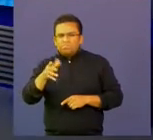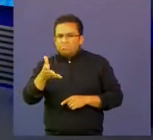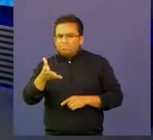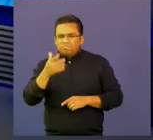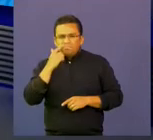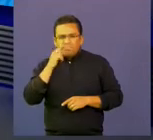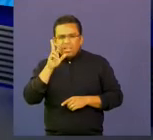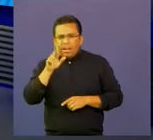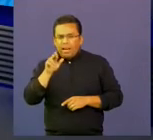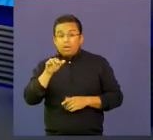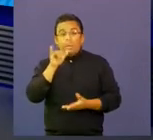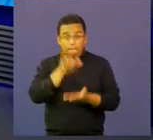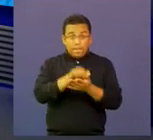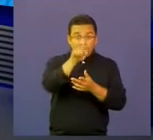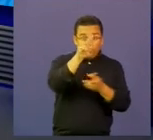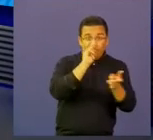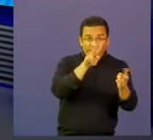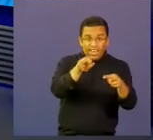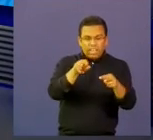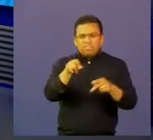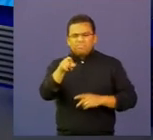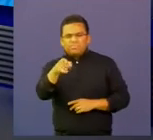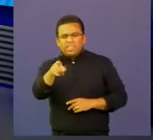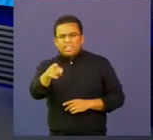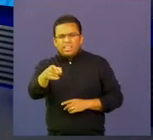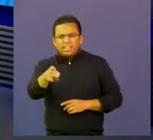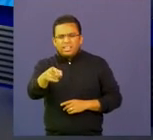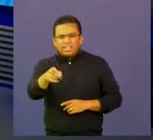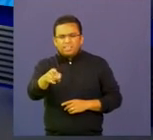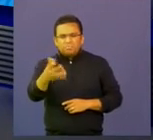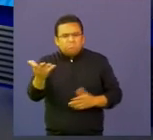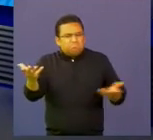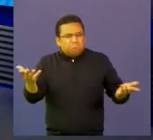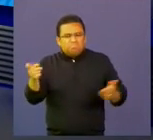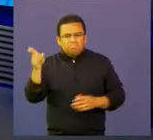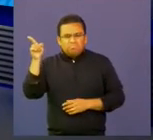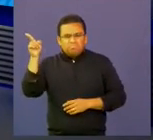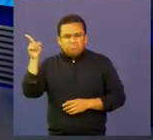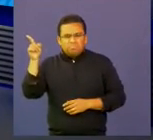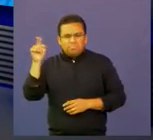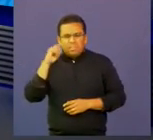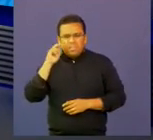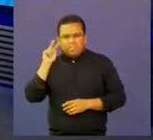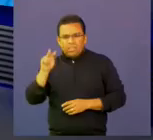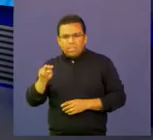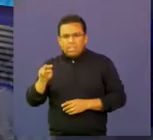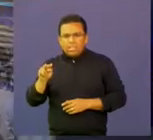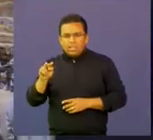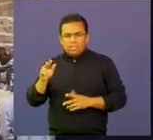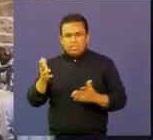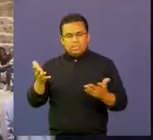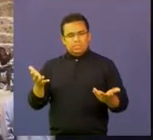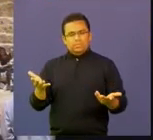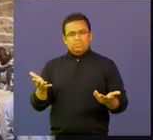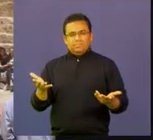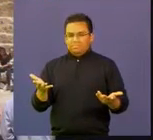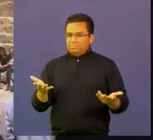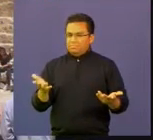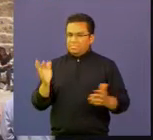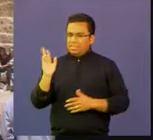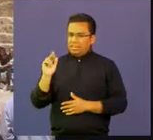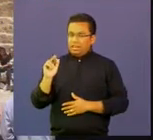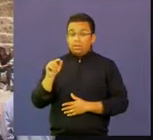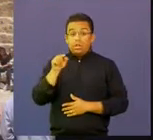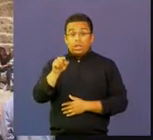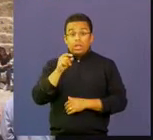la misma pregunta a todos los que nos están viendo, ¿qué puede haber ahí diferente o que uno no esperaría? Es una iglesia